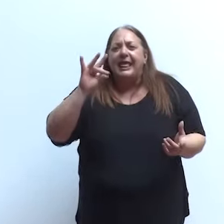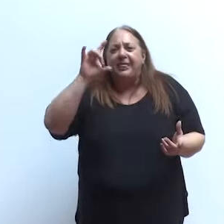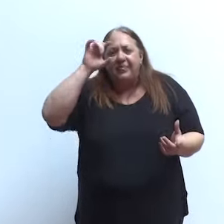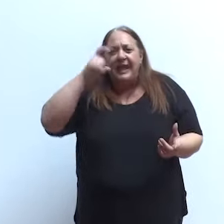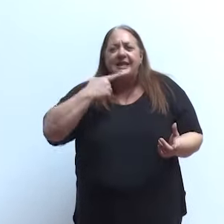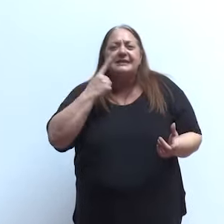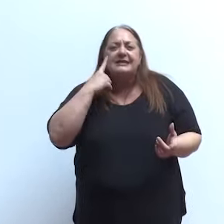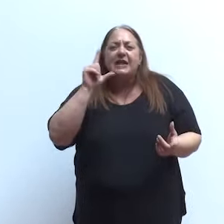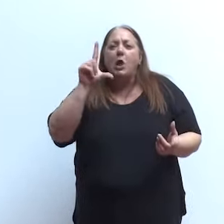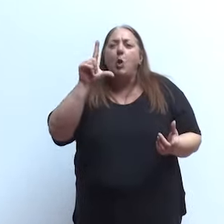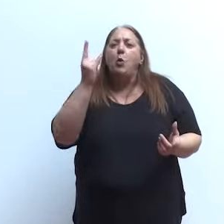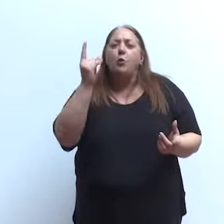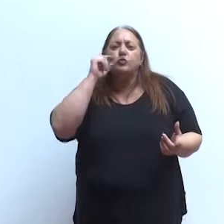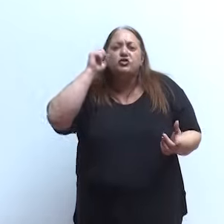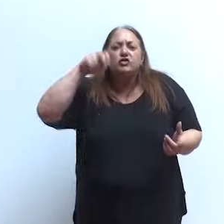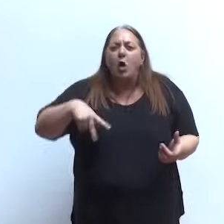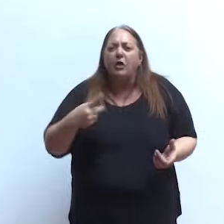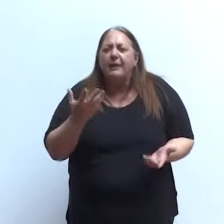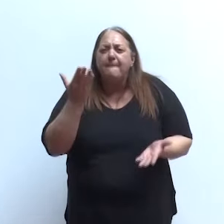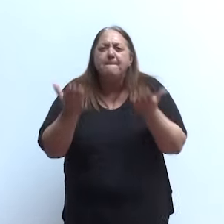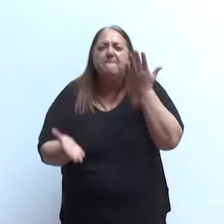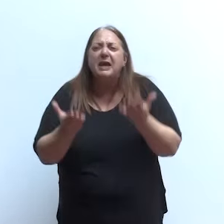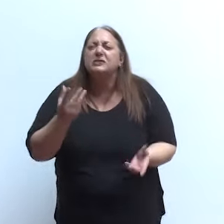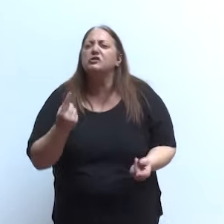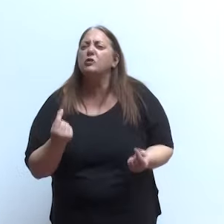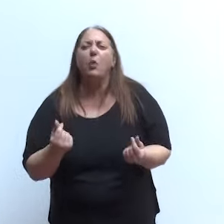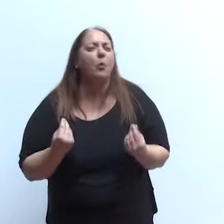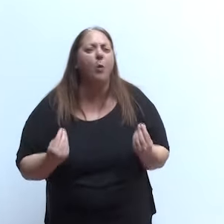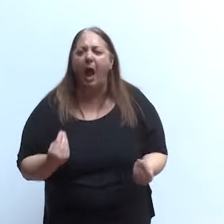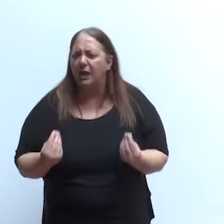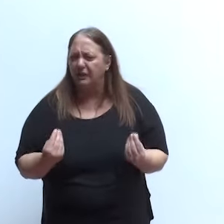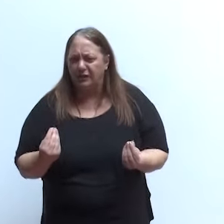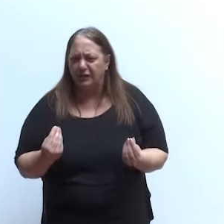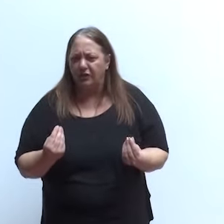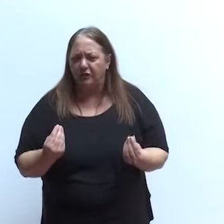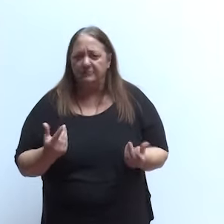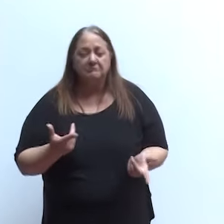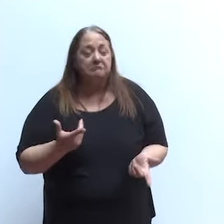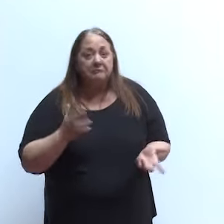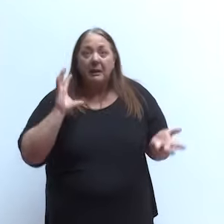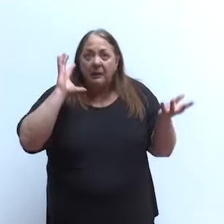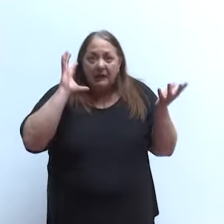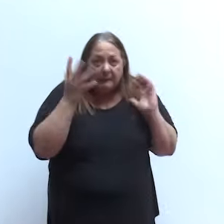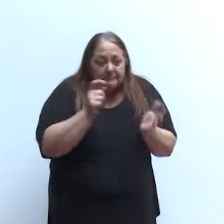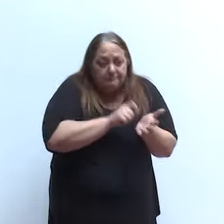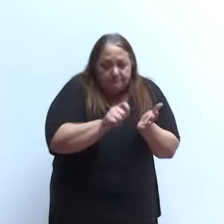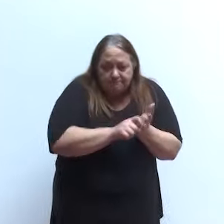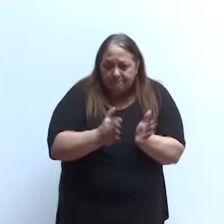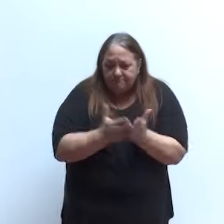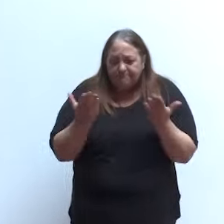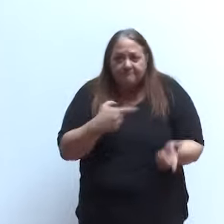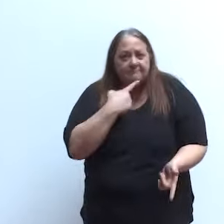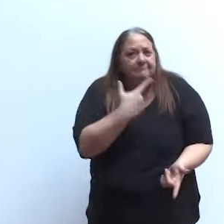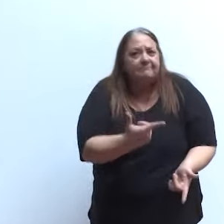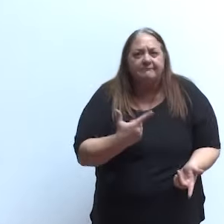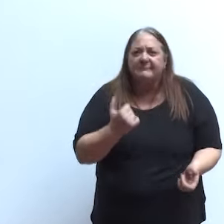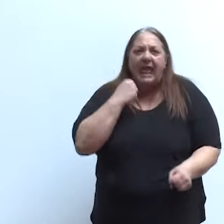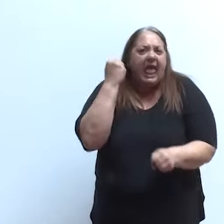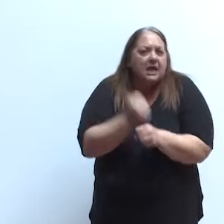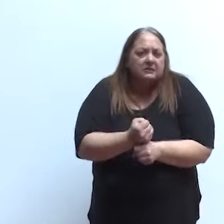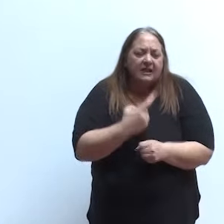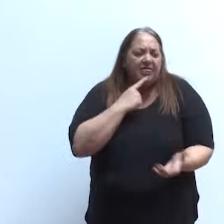de los ciudadanos no al artgo dice Javier a la decepción política no La decepción con los